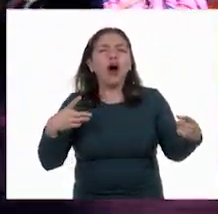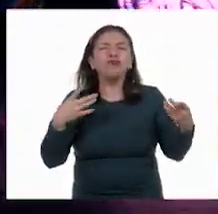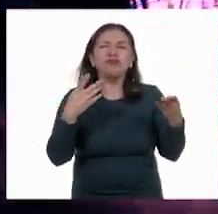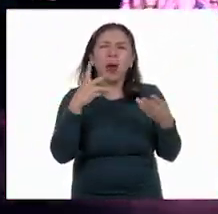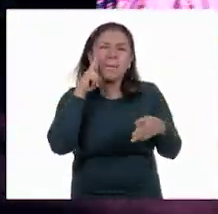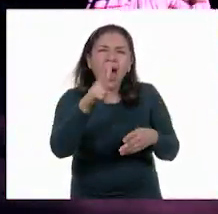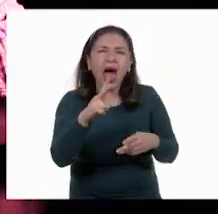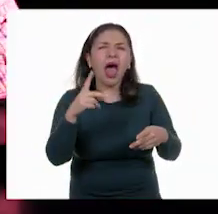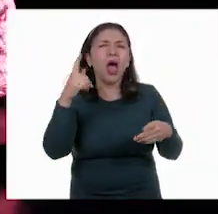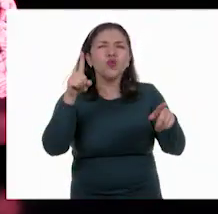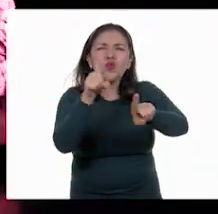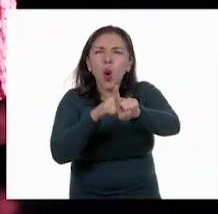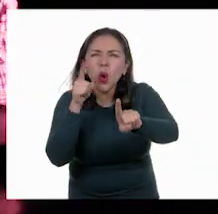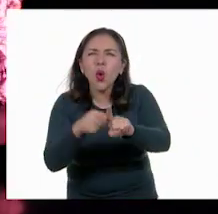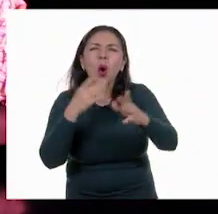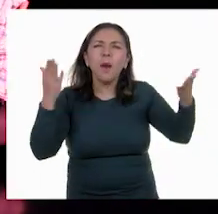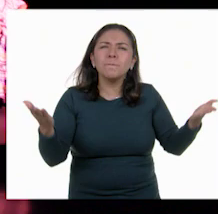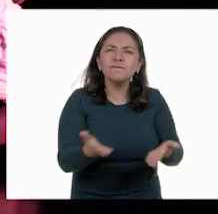de energías.